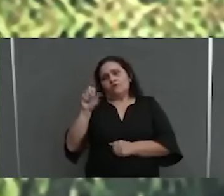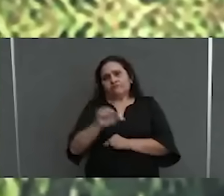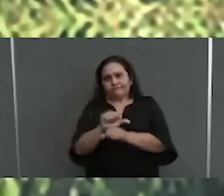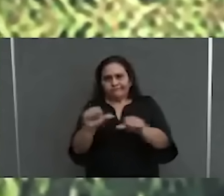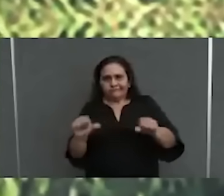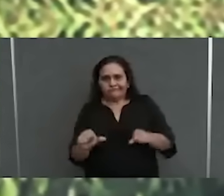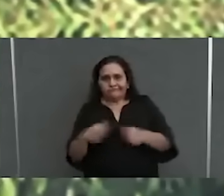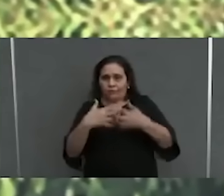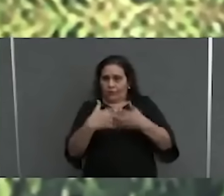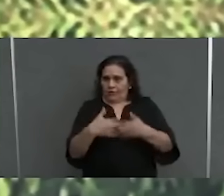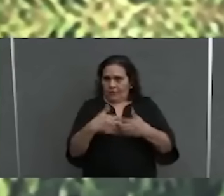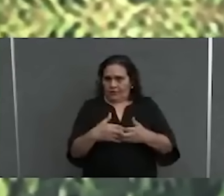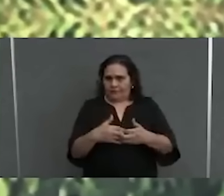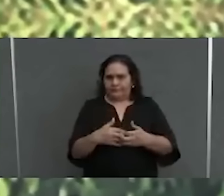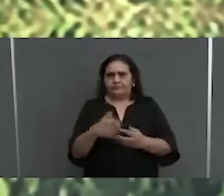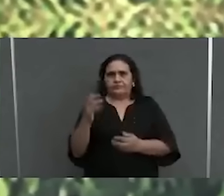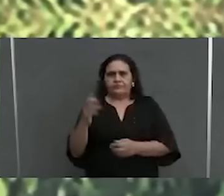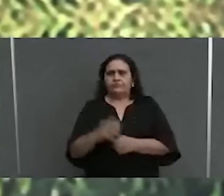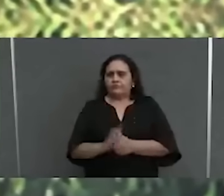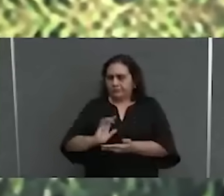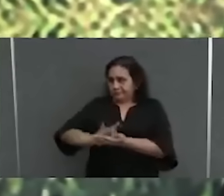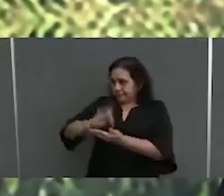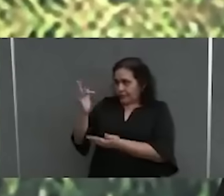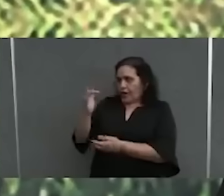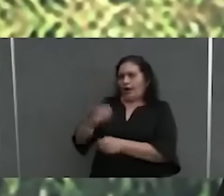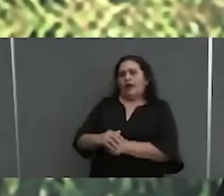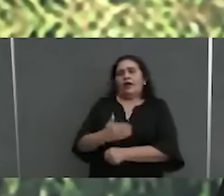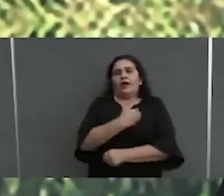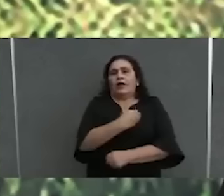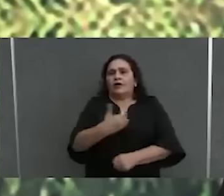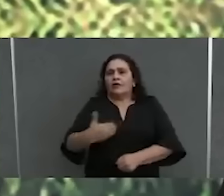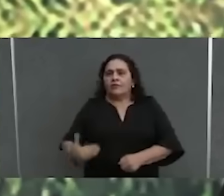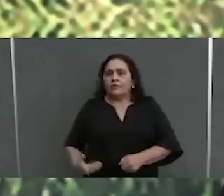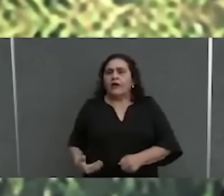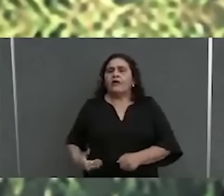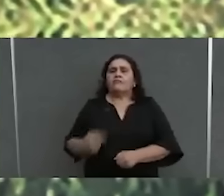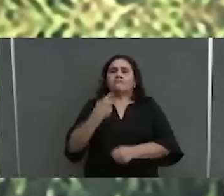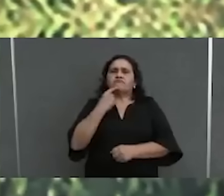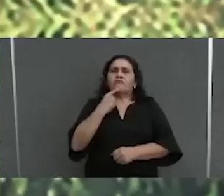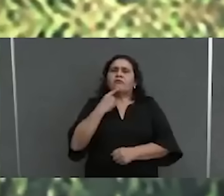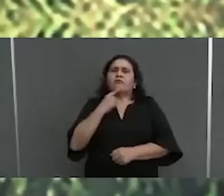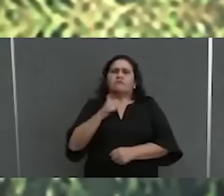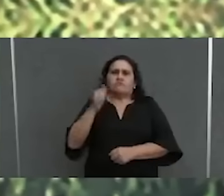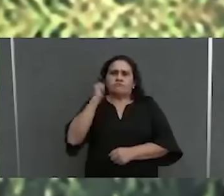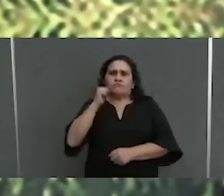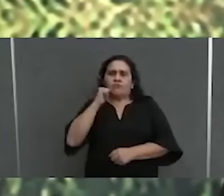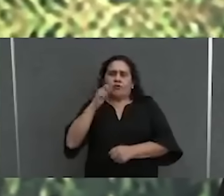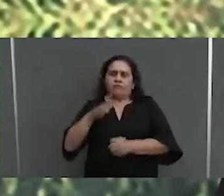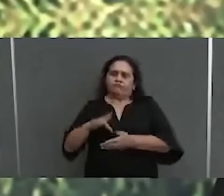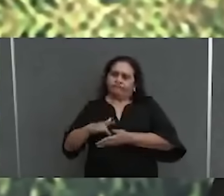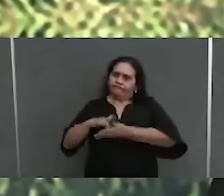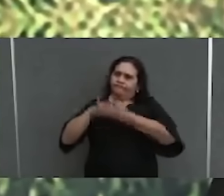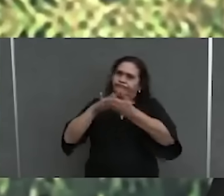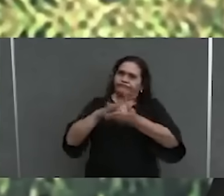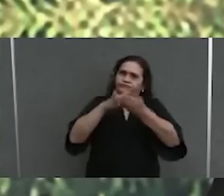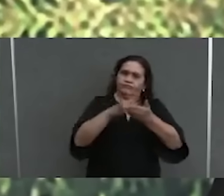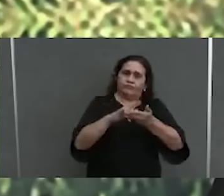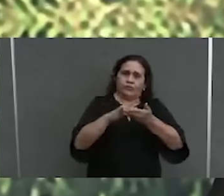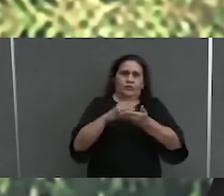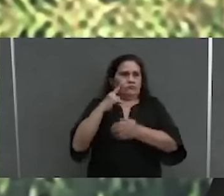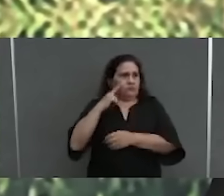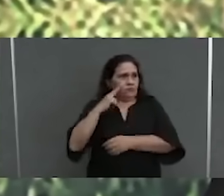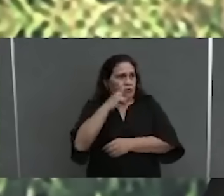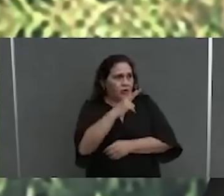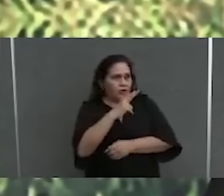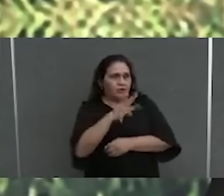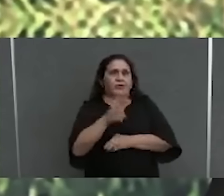siempre dijo que iba a apostar por el sureste del país, pero sus palabras siempre han sido respaldadas con hechos, como vamos a ver en estos momentos.